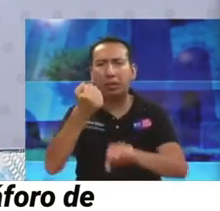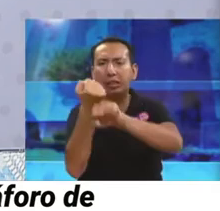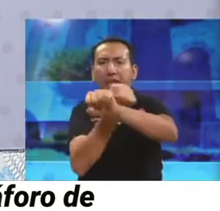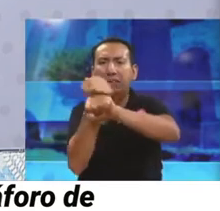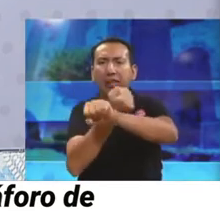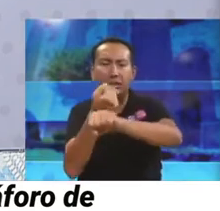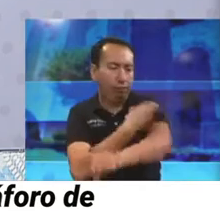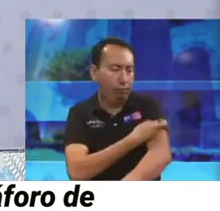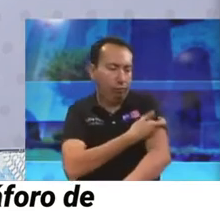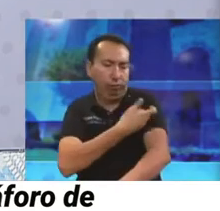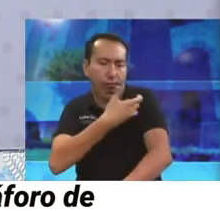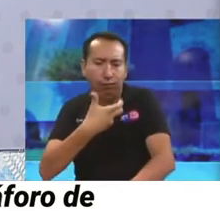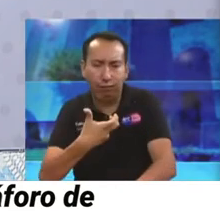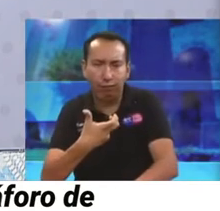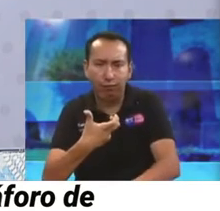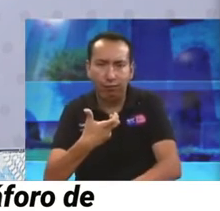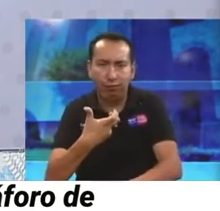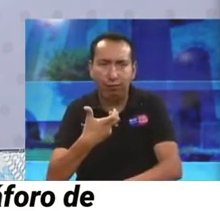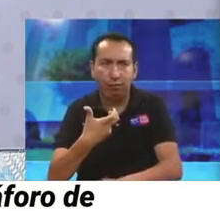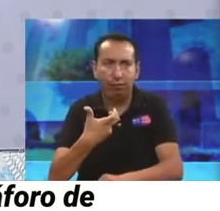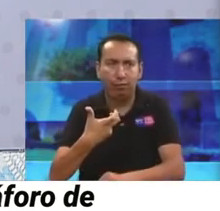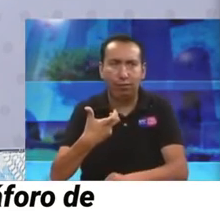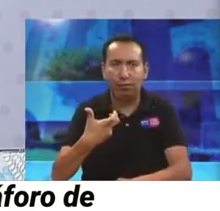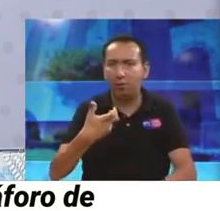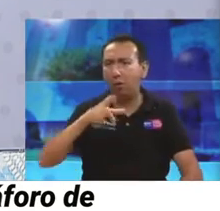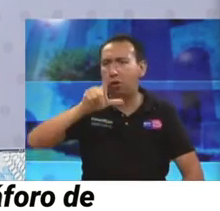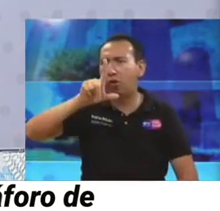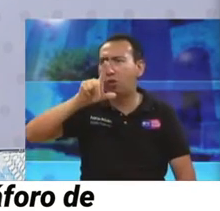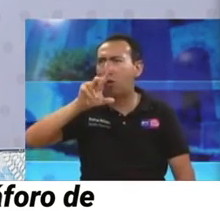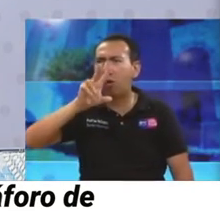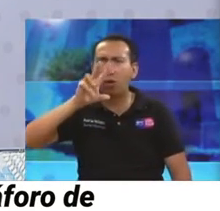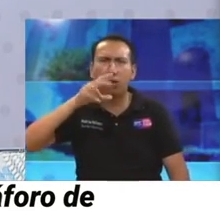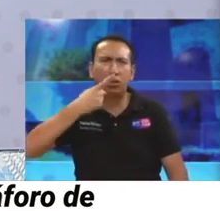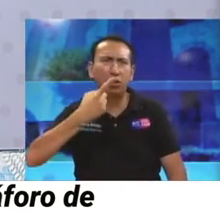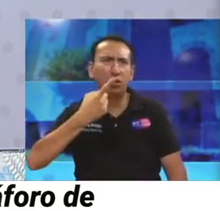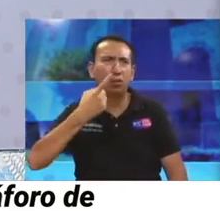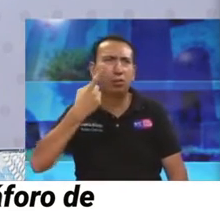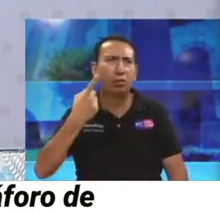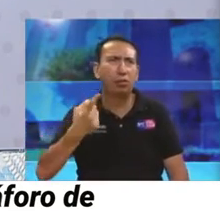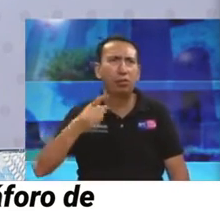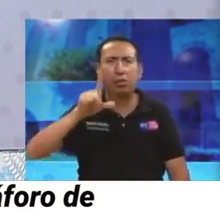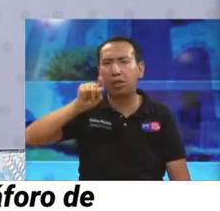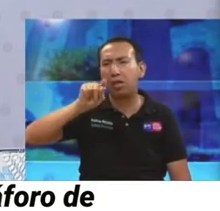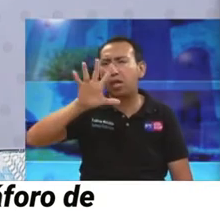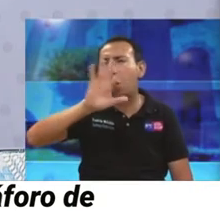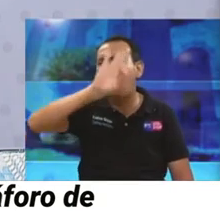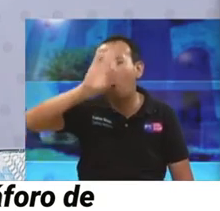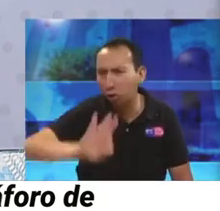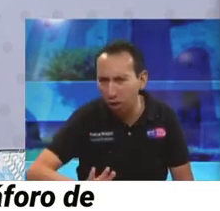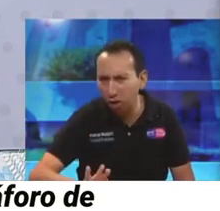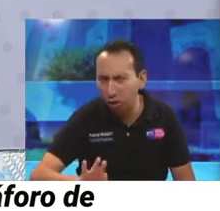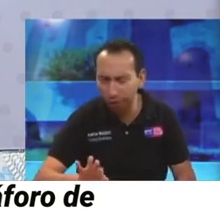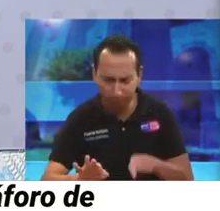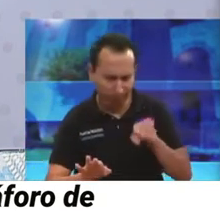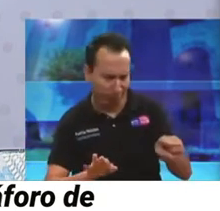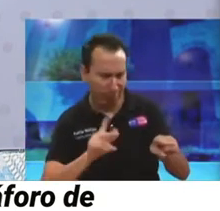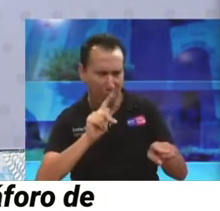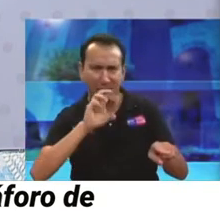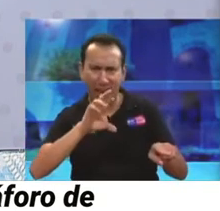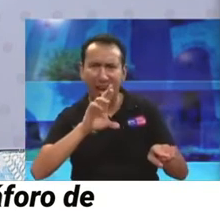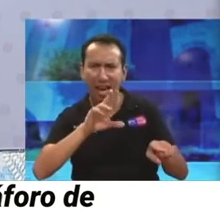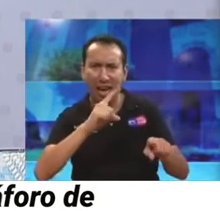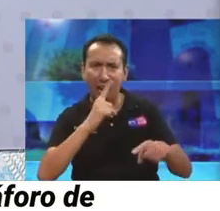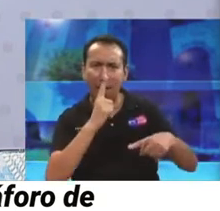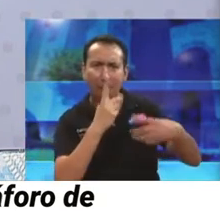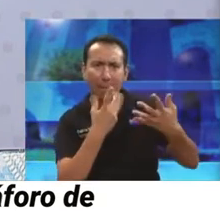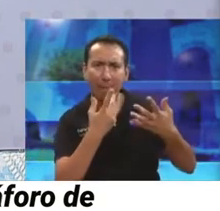27 defunciones, la mayoría en el municipio de León. El funcionario estatal dijo que buscaban no regresar al confinamiento, sino más bien tener